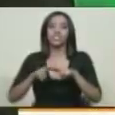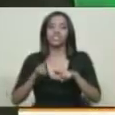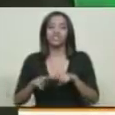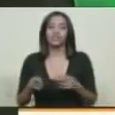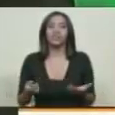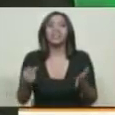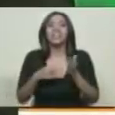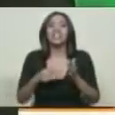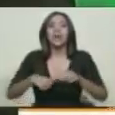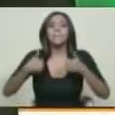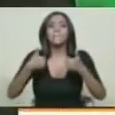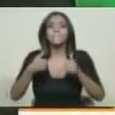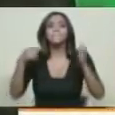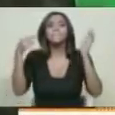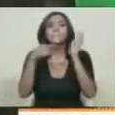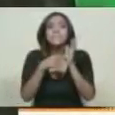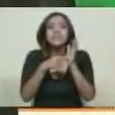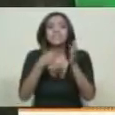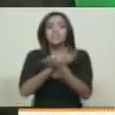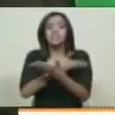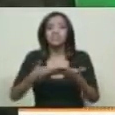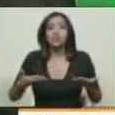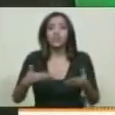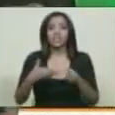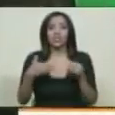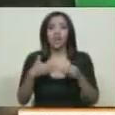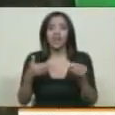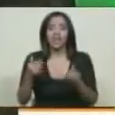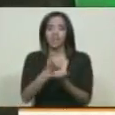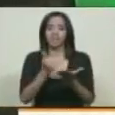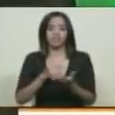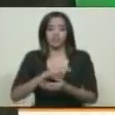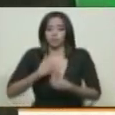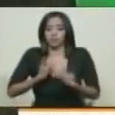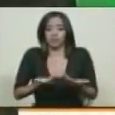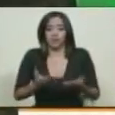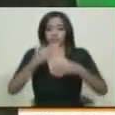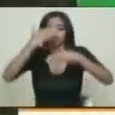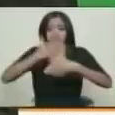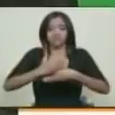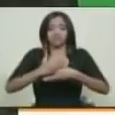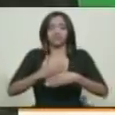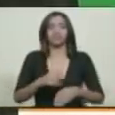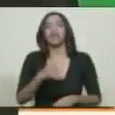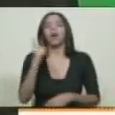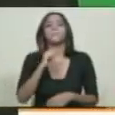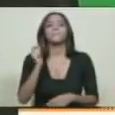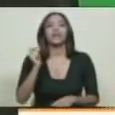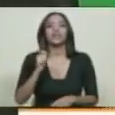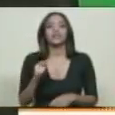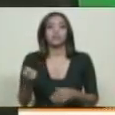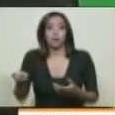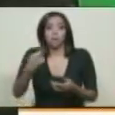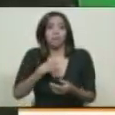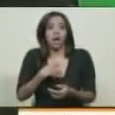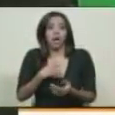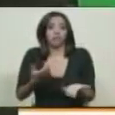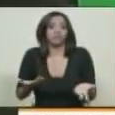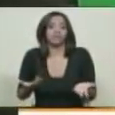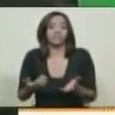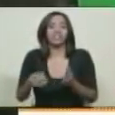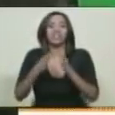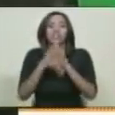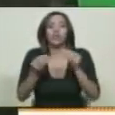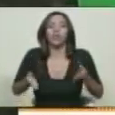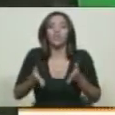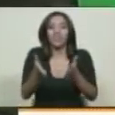más de 1000 millones de dólares. La farmacia ha dicho, no damos medicamentos. Le han dado un mes al gobierno porque si no, no... O sea, y todo va así, pero